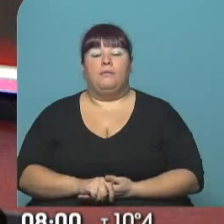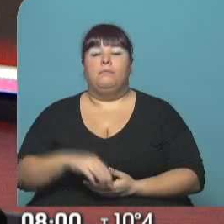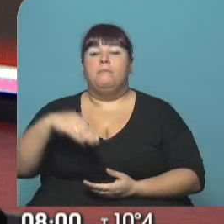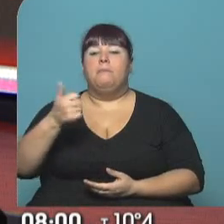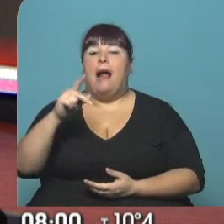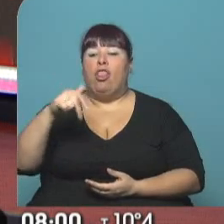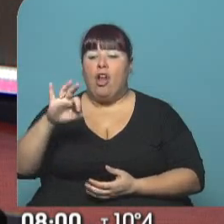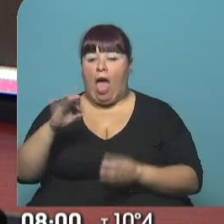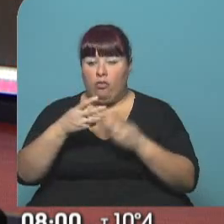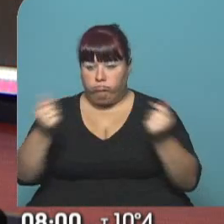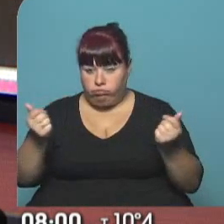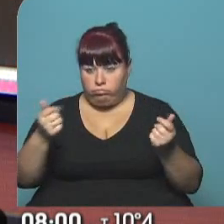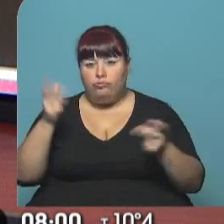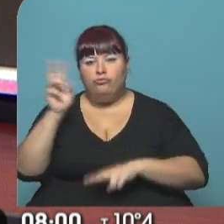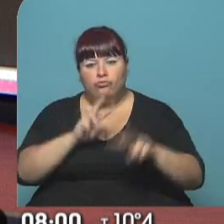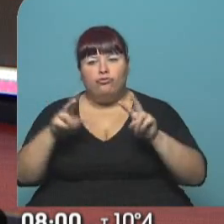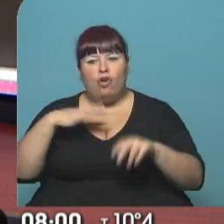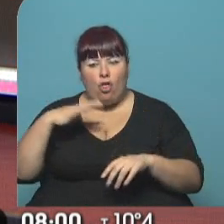Maldonado está desaparecido, lo siguen buscando.